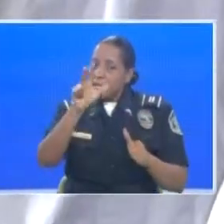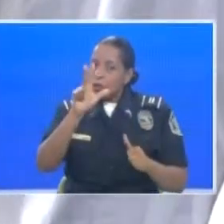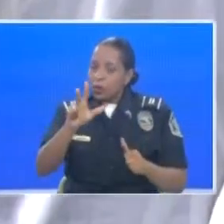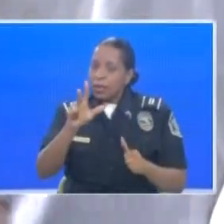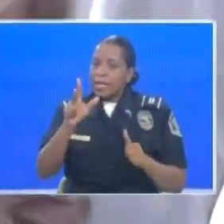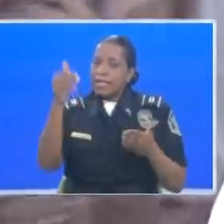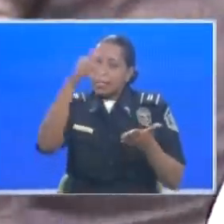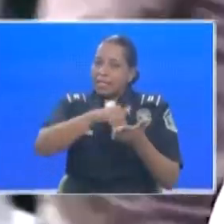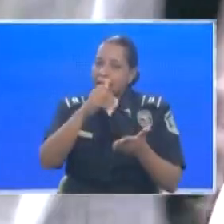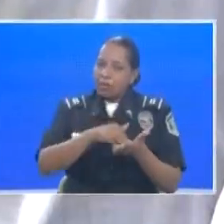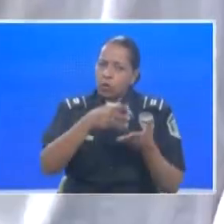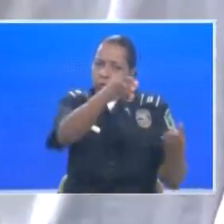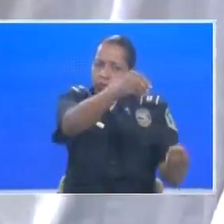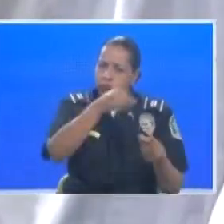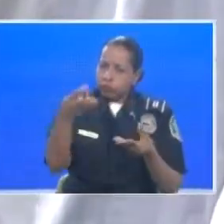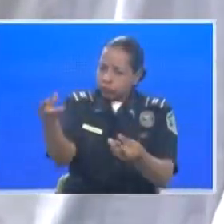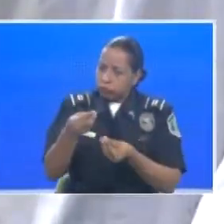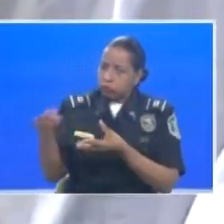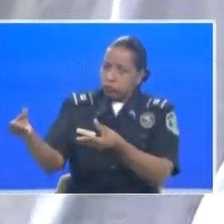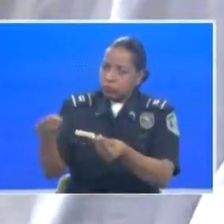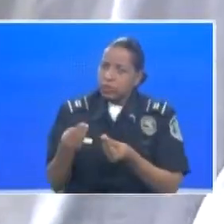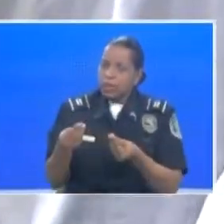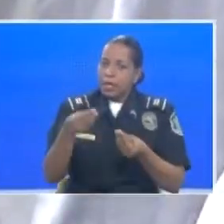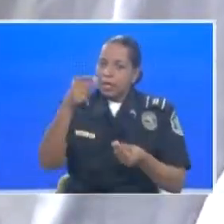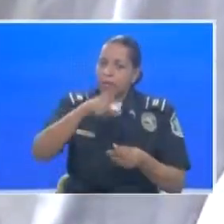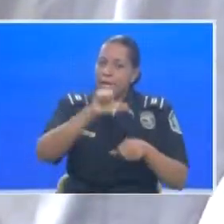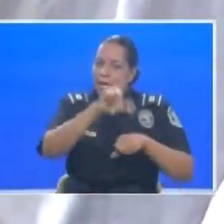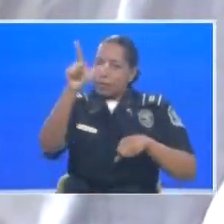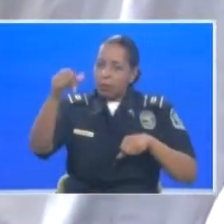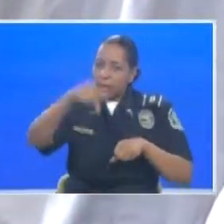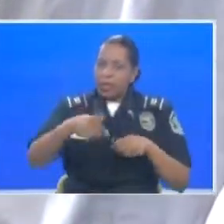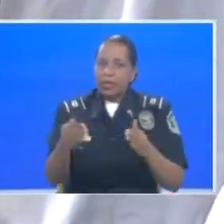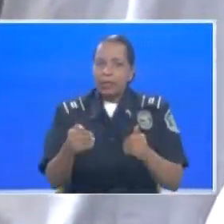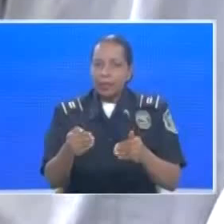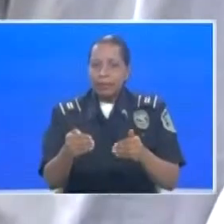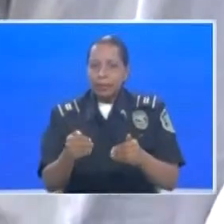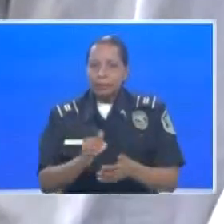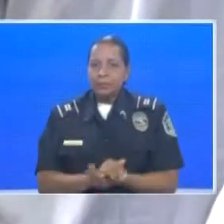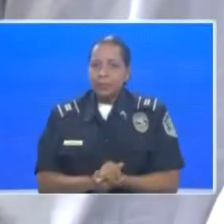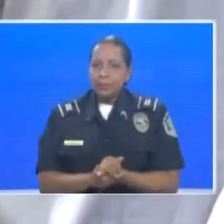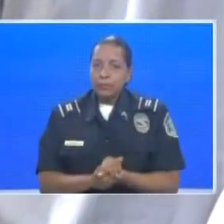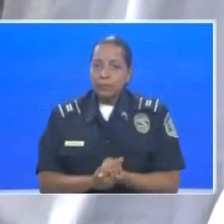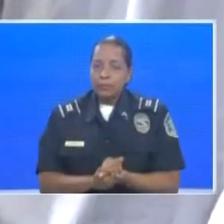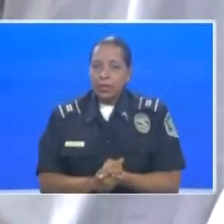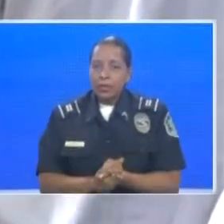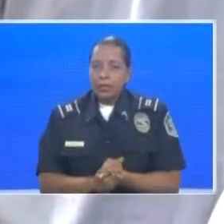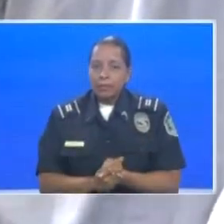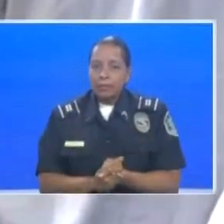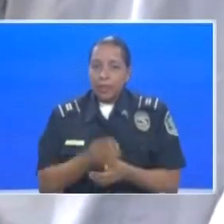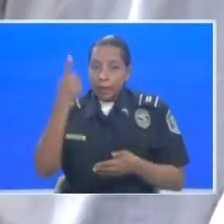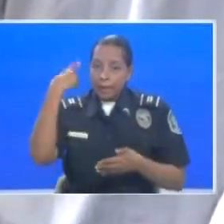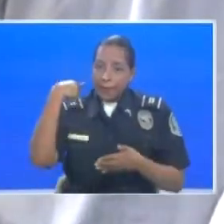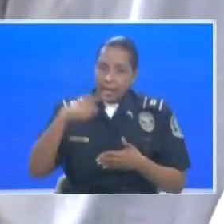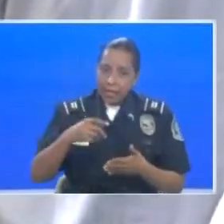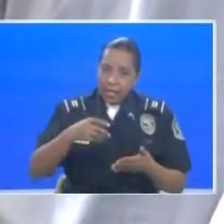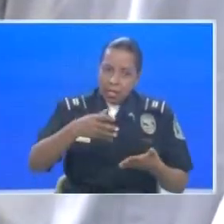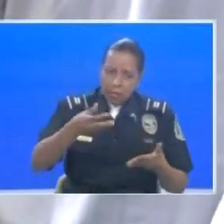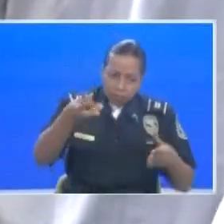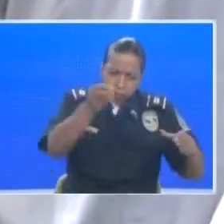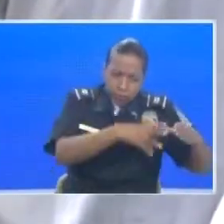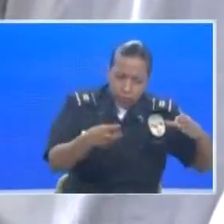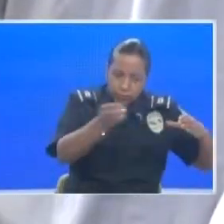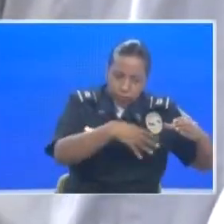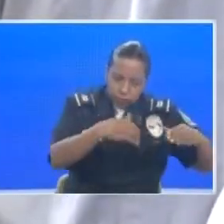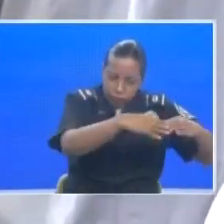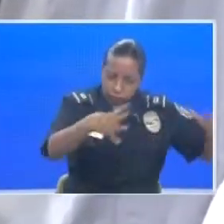acopio que tenemos por el momento en la República de Panamá para ir armando las bolsas